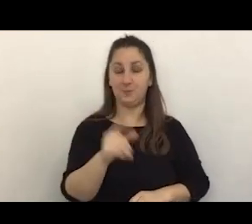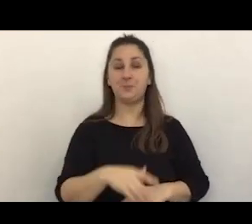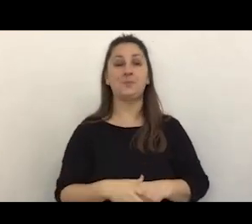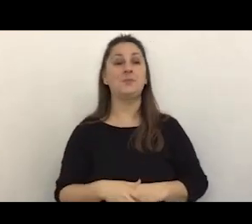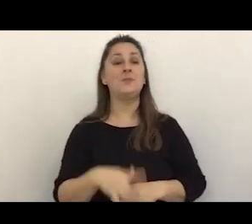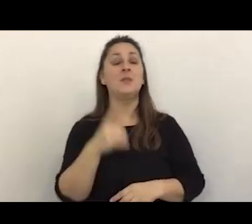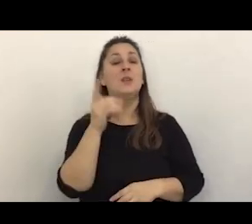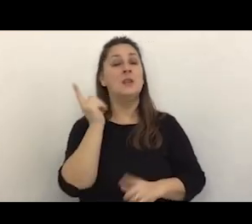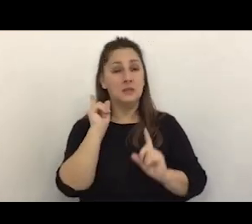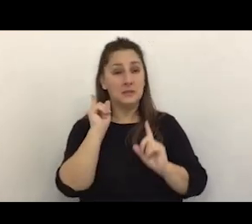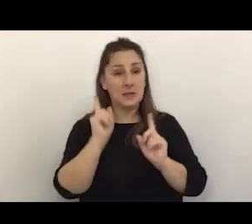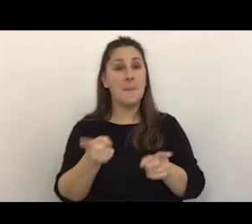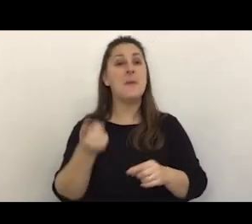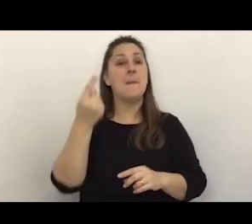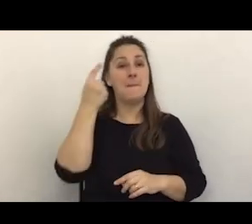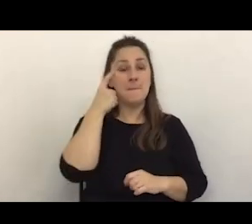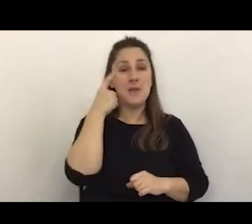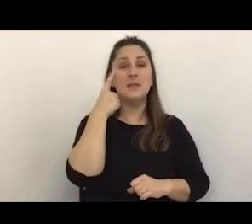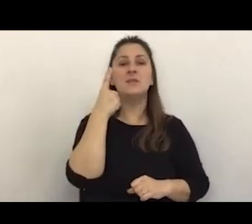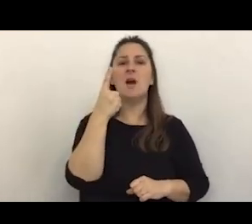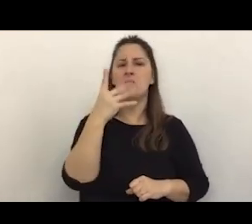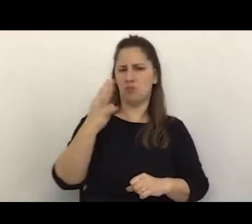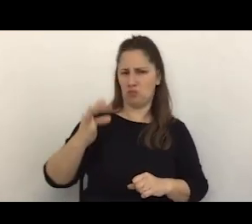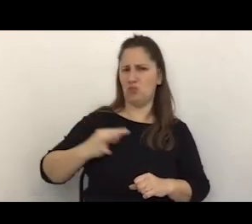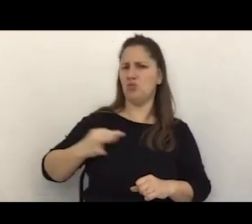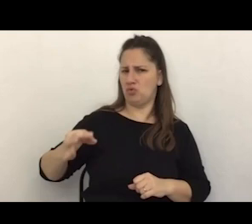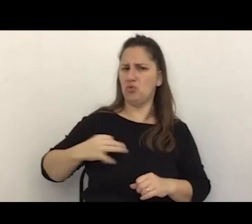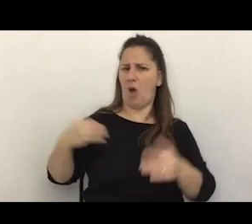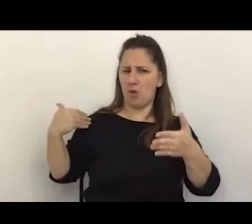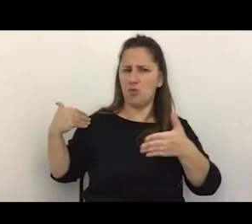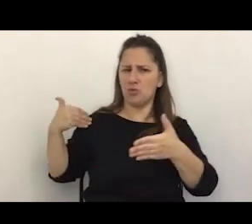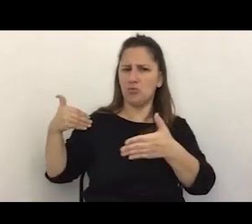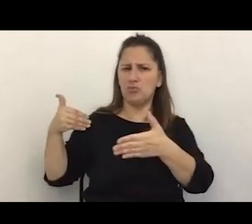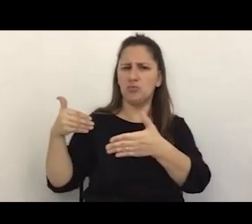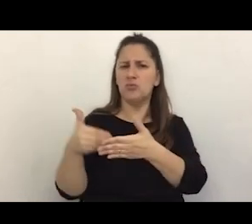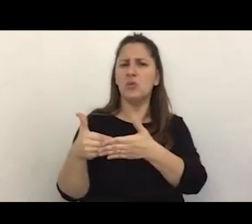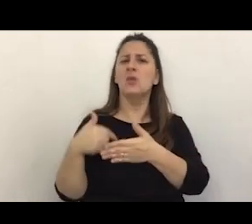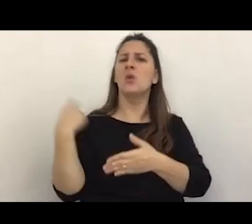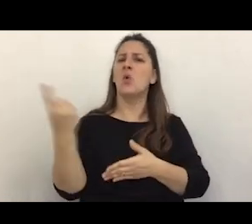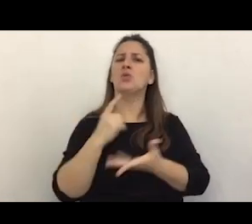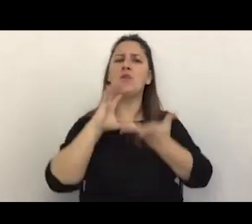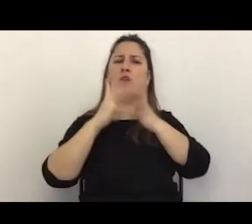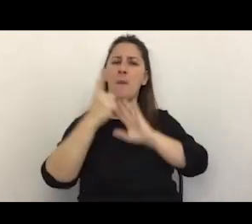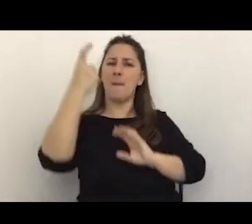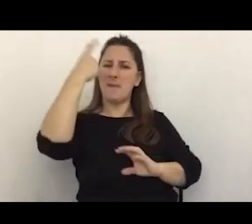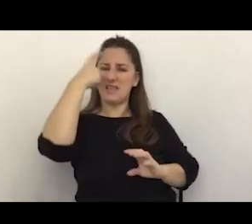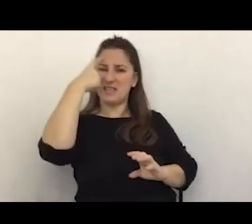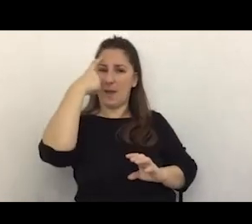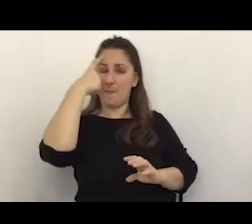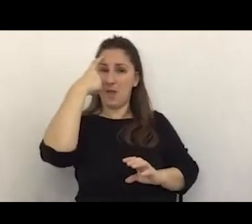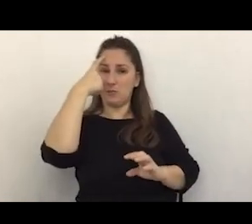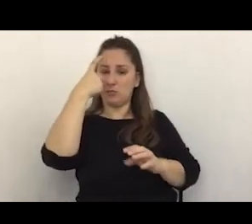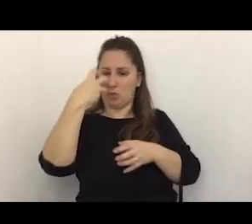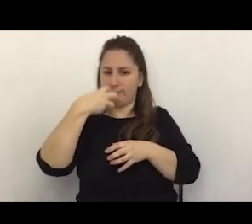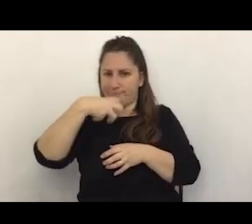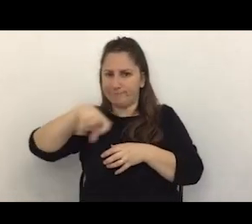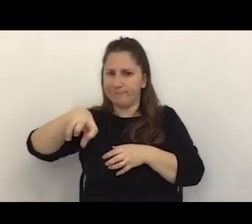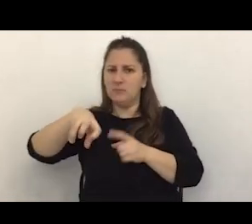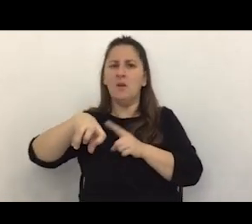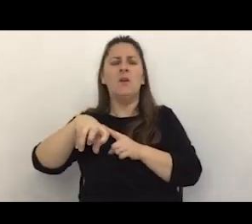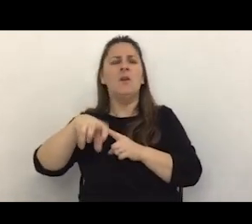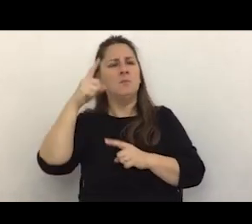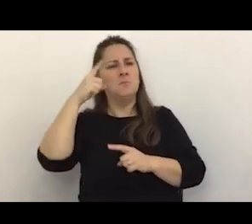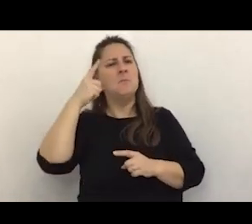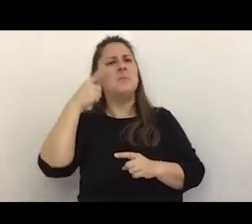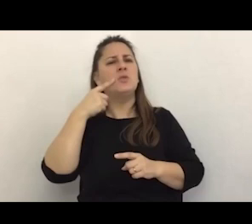quiere, durante muchos años, nuestra doctrina, un sector muy importante de la doctrina, entendió que estas técnicas